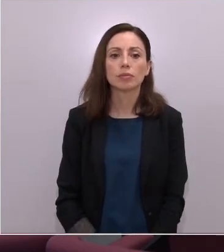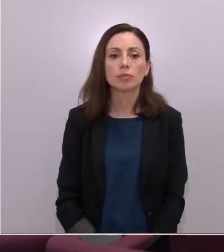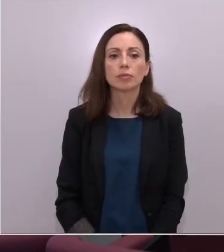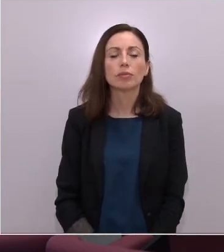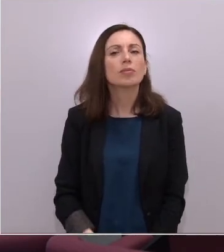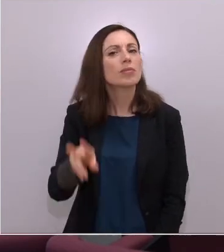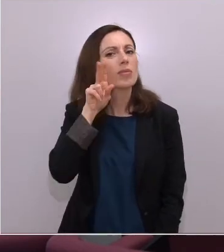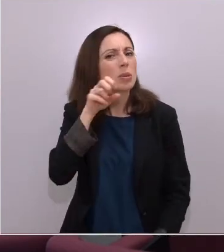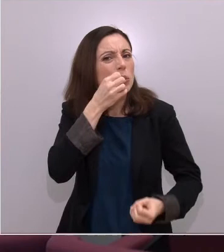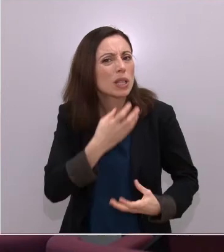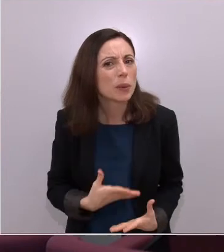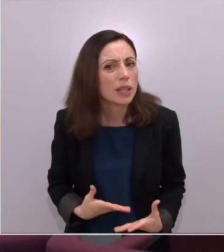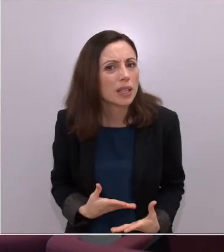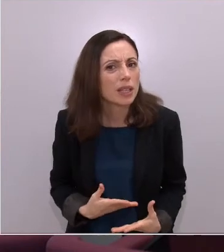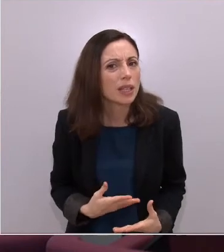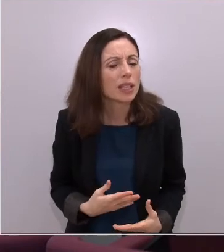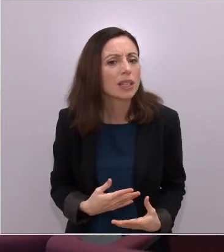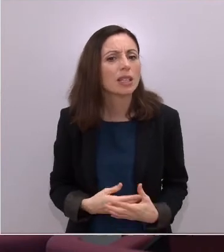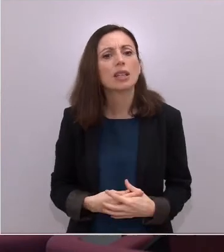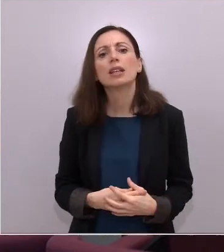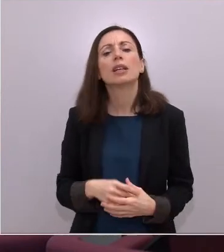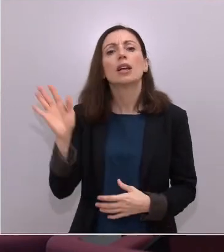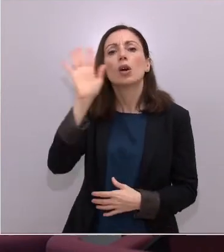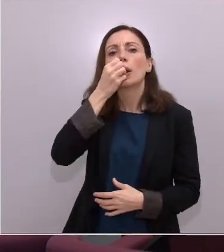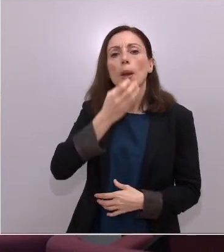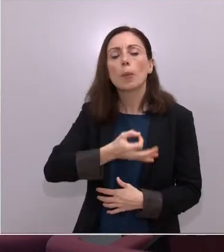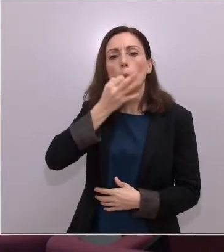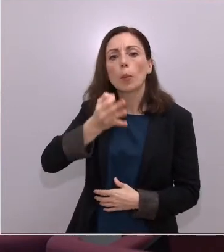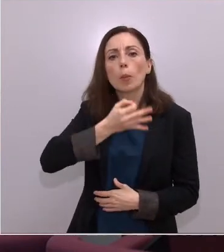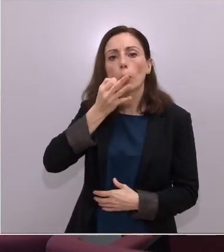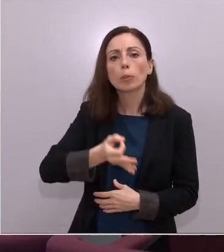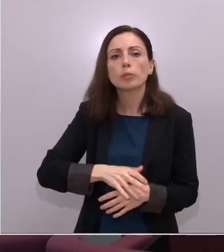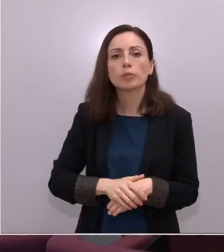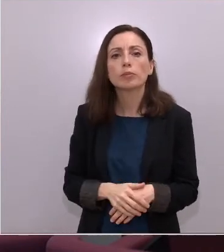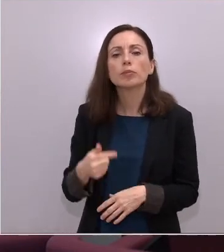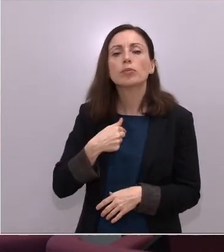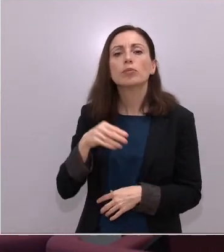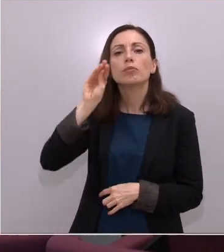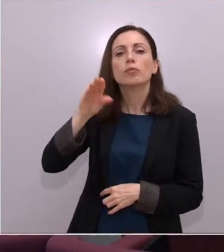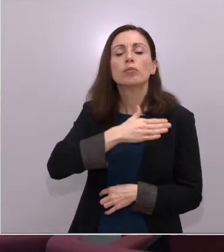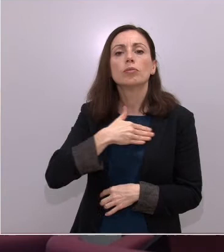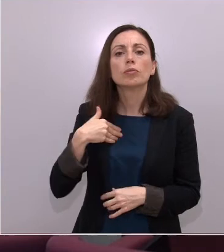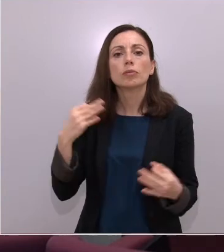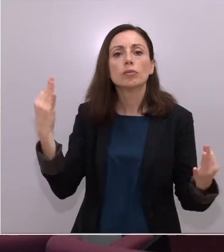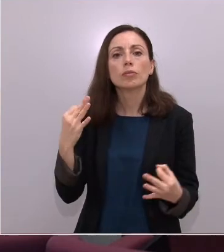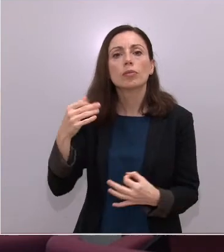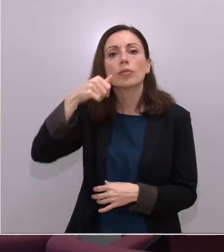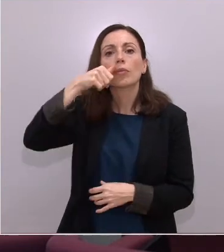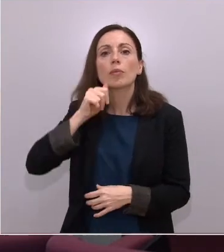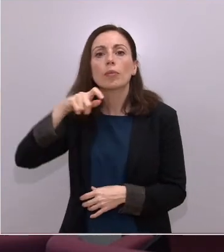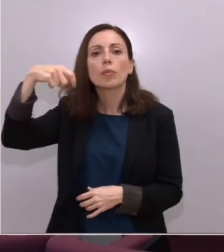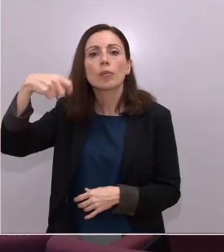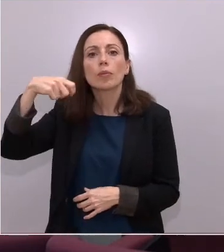¿Se me escucha bien? Sí, ahora bien. Hola, buenas tardes. De verdad, yo le quería preguntar por si Pedro Sánchez les